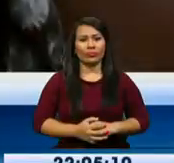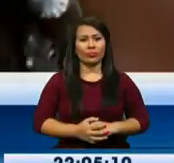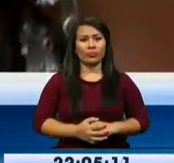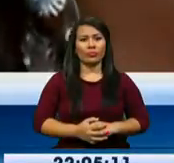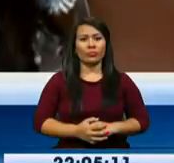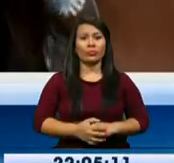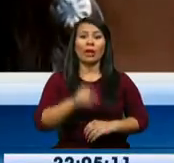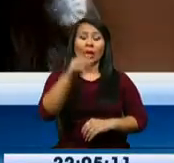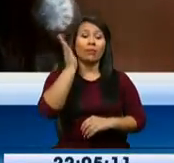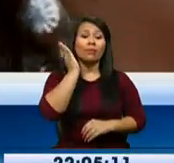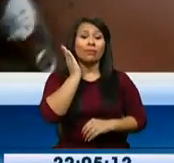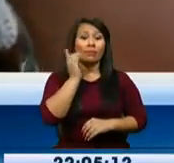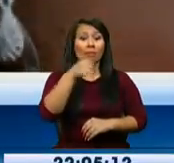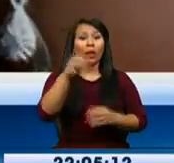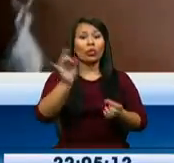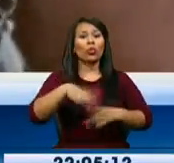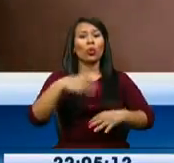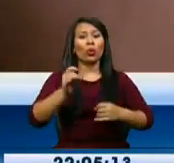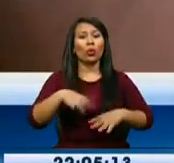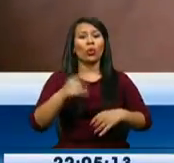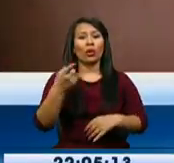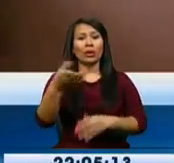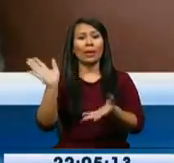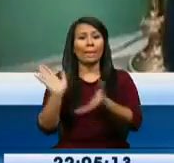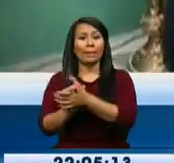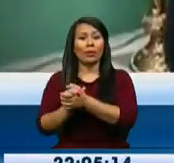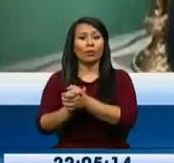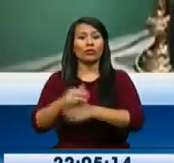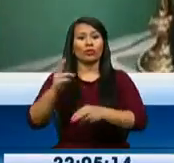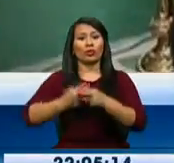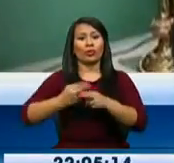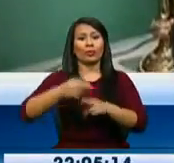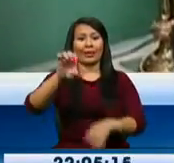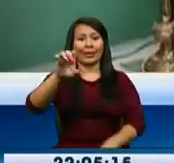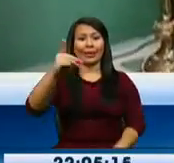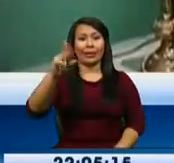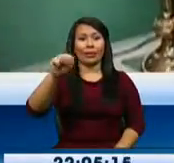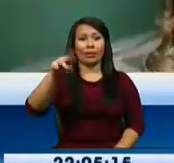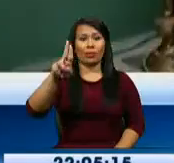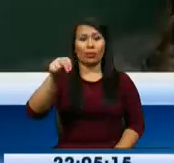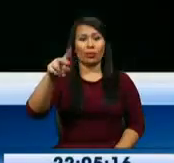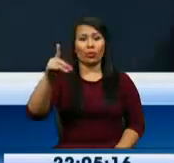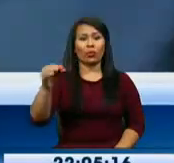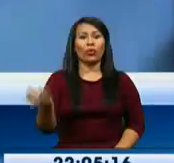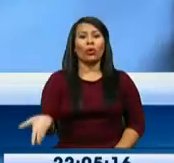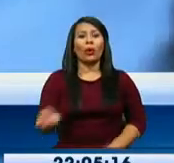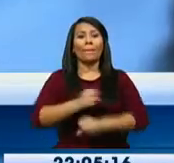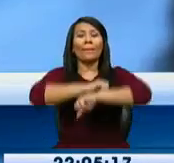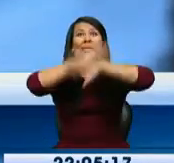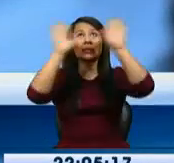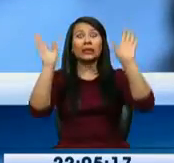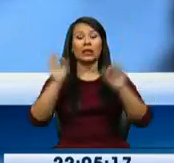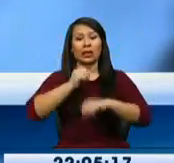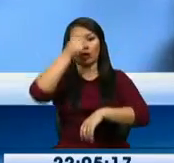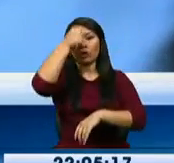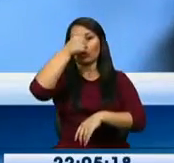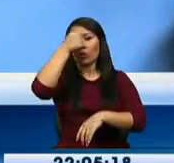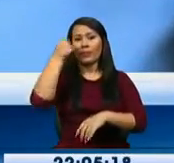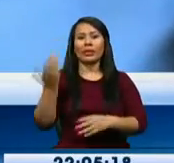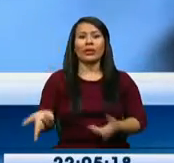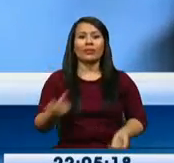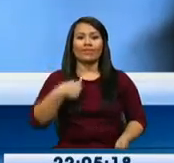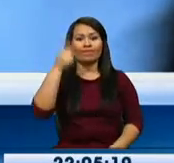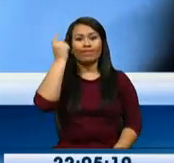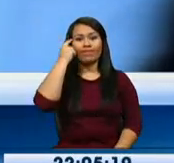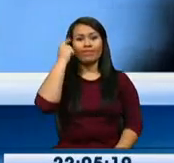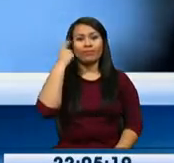Es del dolor de Blanca Rugel por la muerte de su esposo Edmundo Kimi, la madrugada del domingo. Ahora usted se queda hecho cargo de cuatro